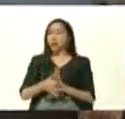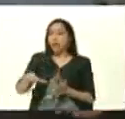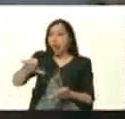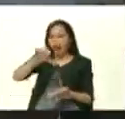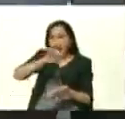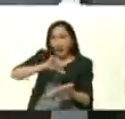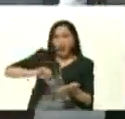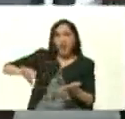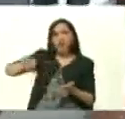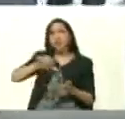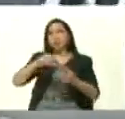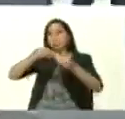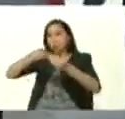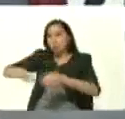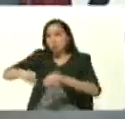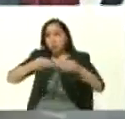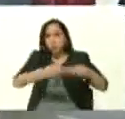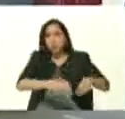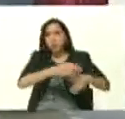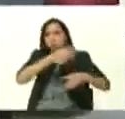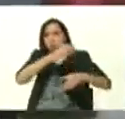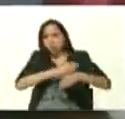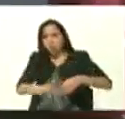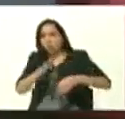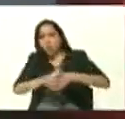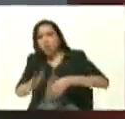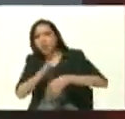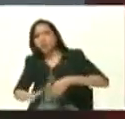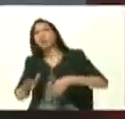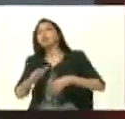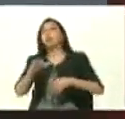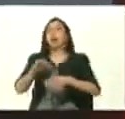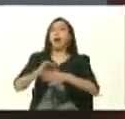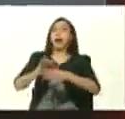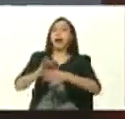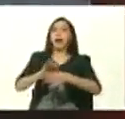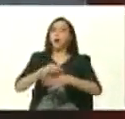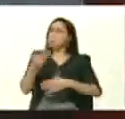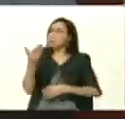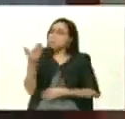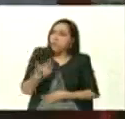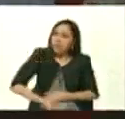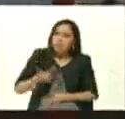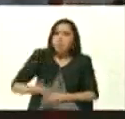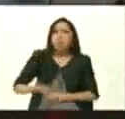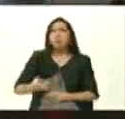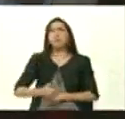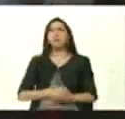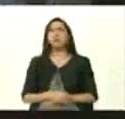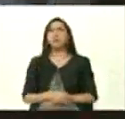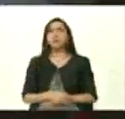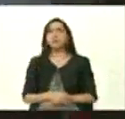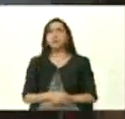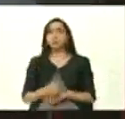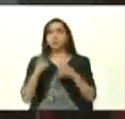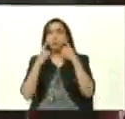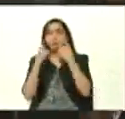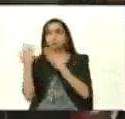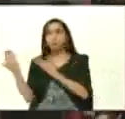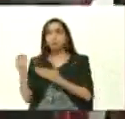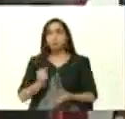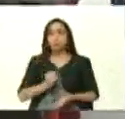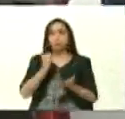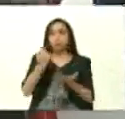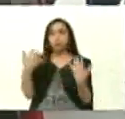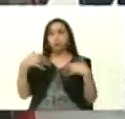aceites, huevos, mortadelas, la carne, muy importante, los combos proteicos. Yo quiero